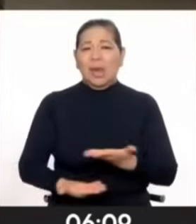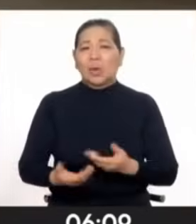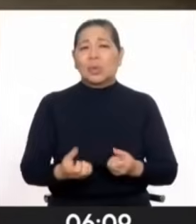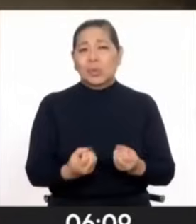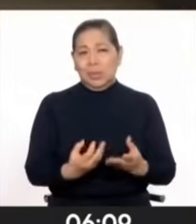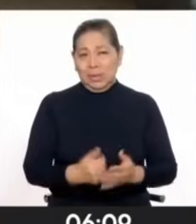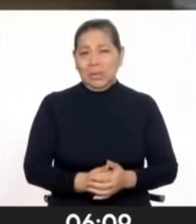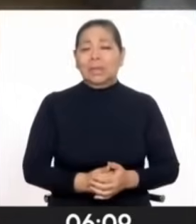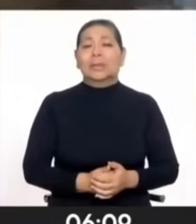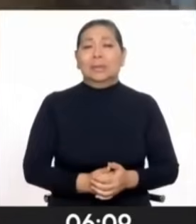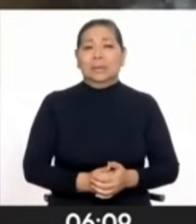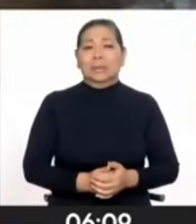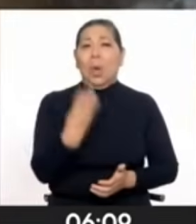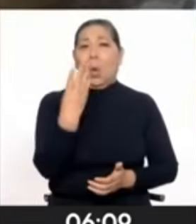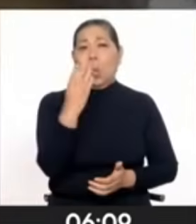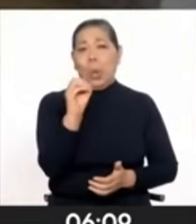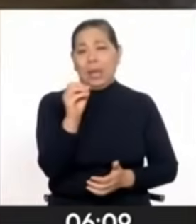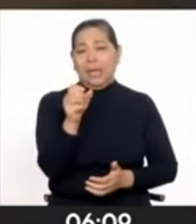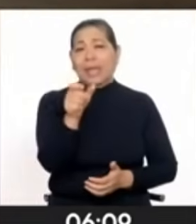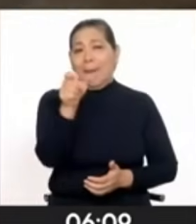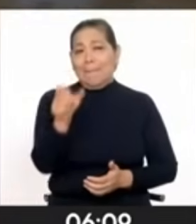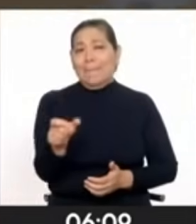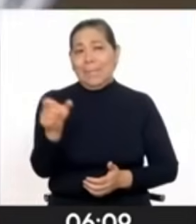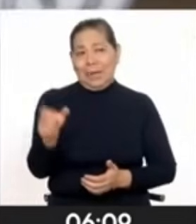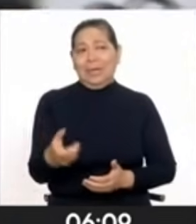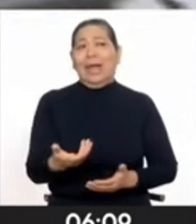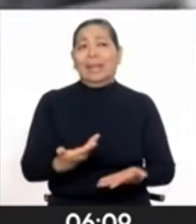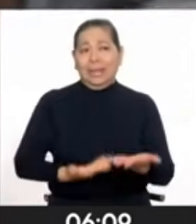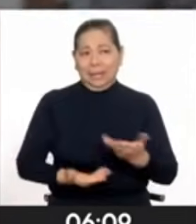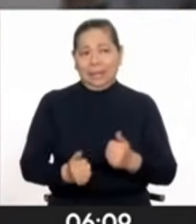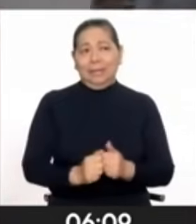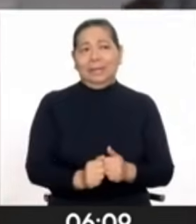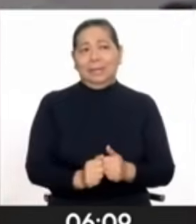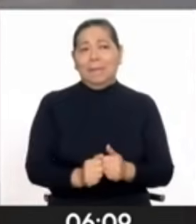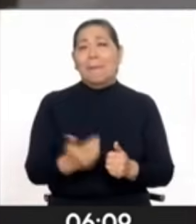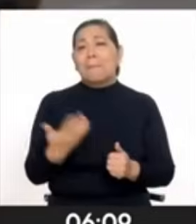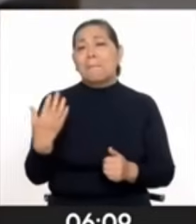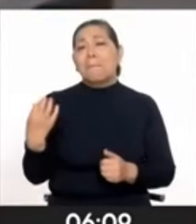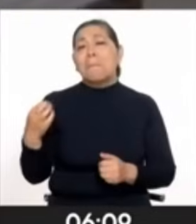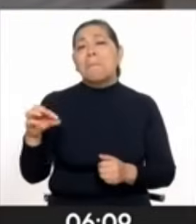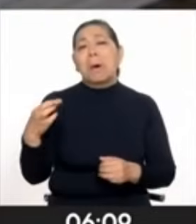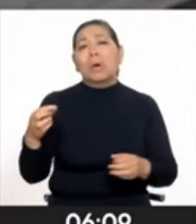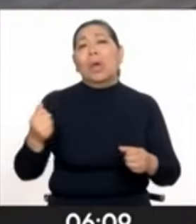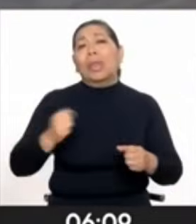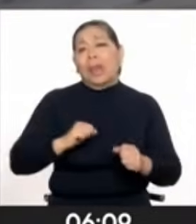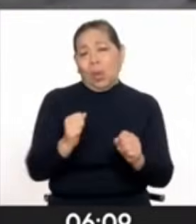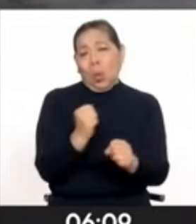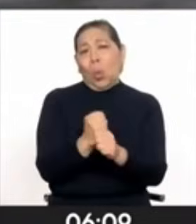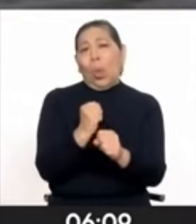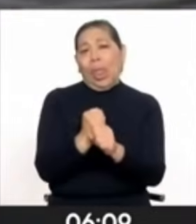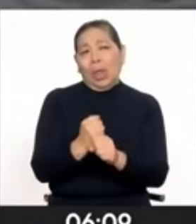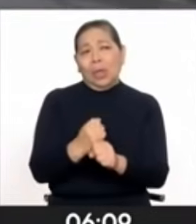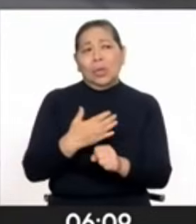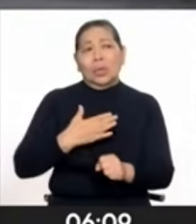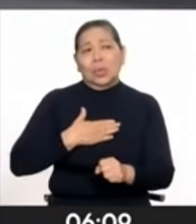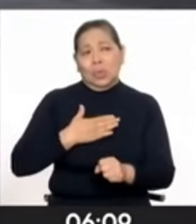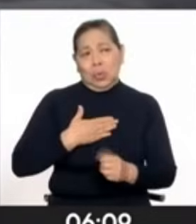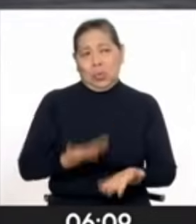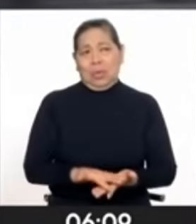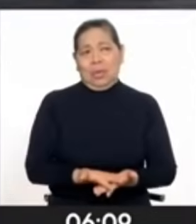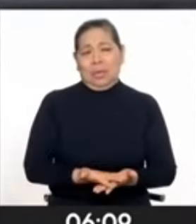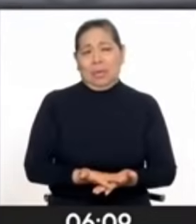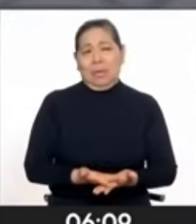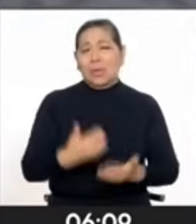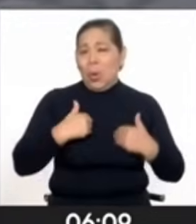Porque es una somos fila... Somos como 40 personas que todos tenemos negocios. La vecina es madre soltera, trabaja con sus hijos. Yo soy, como se llama,